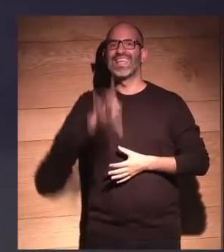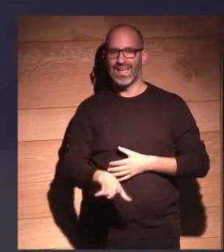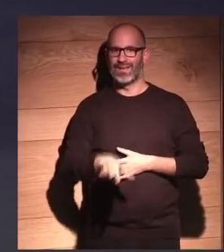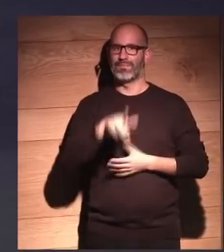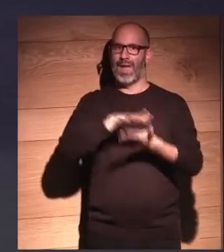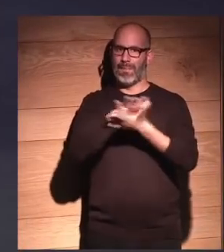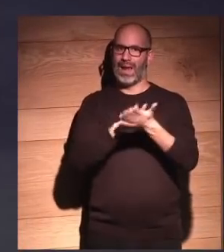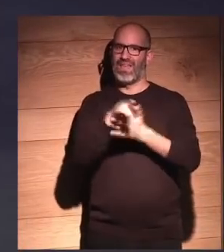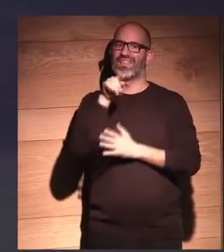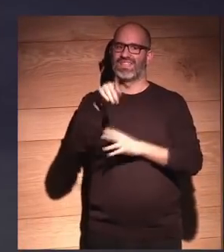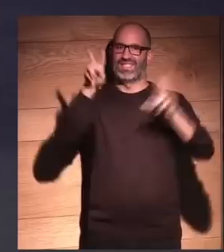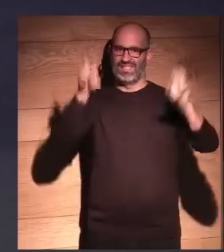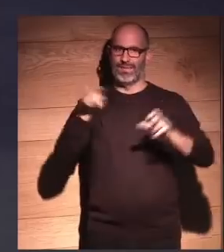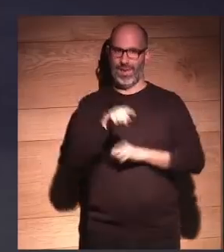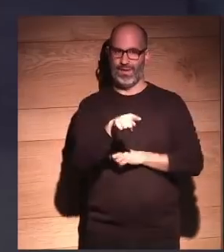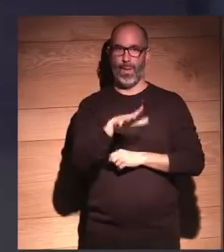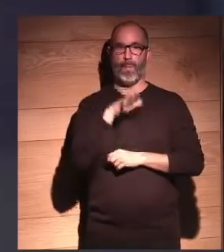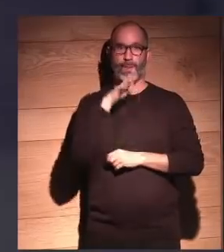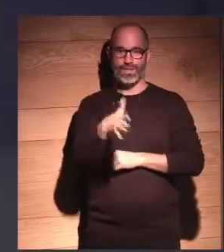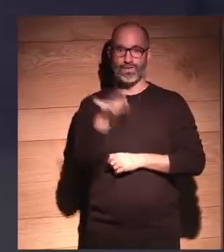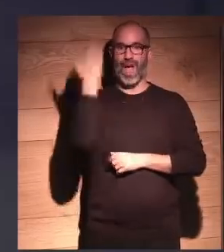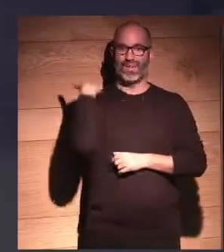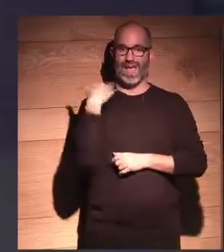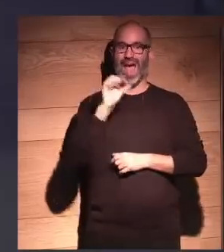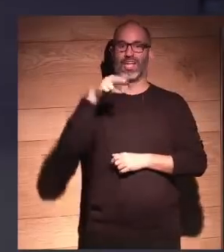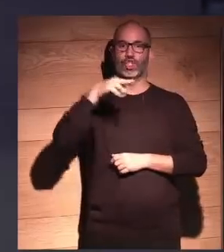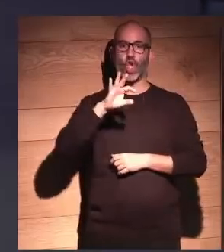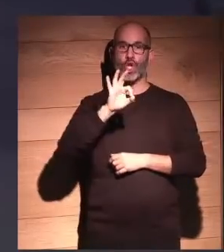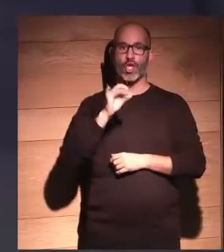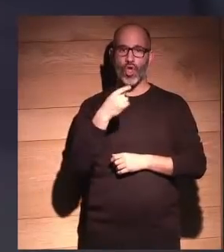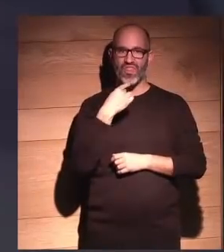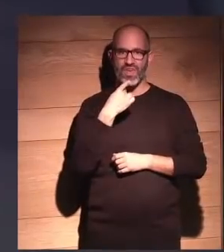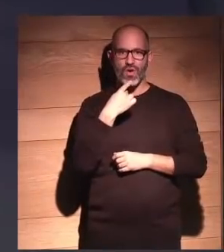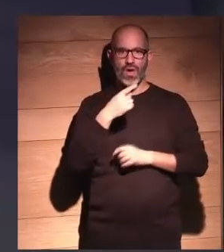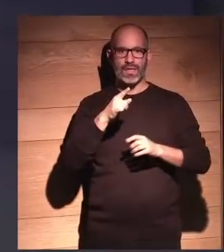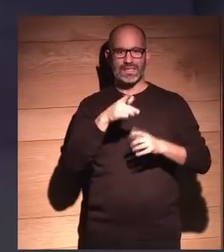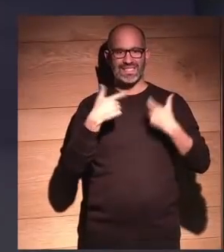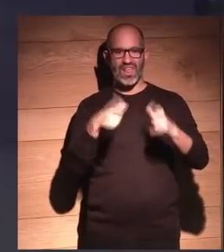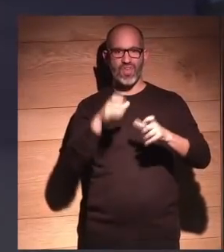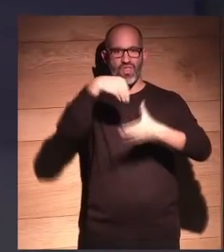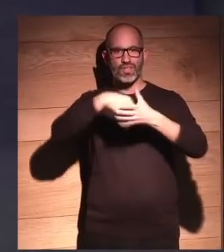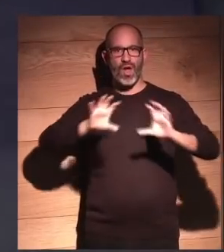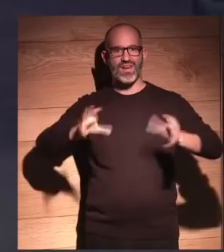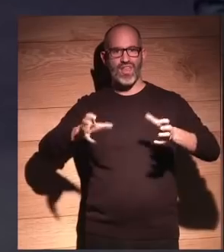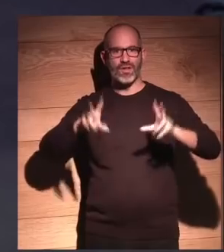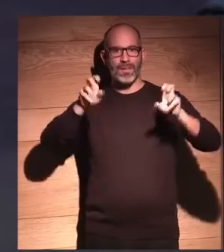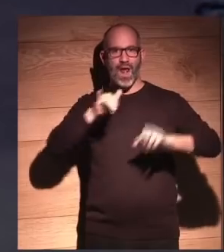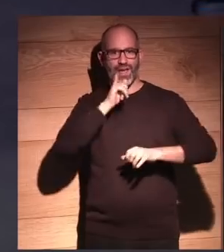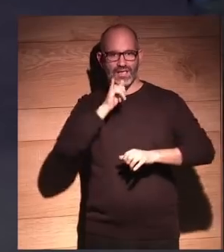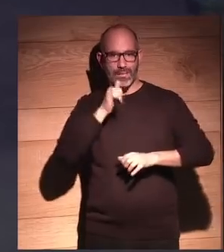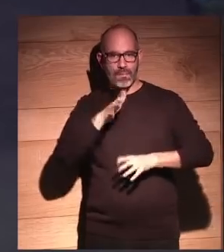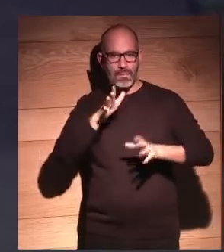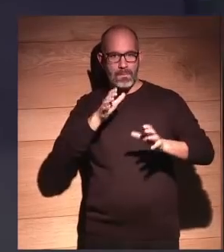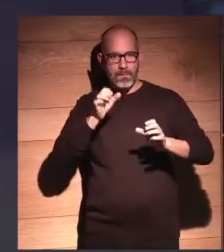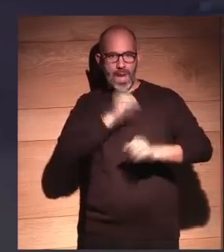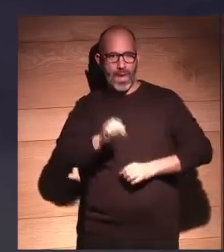ese tema. Por eso, cuando Antonio dijo lo de la sección de latín, yo dije, vale, me parece una idea estupenda, pero depende de